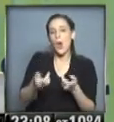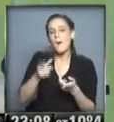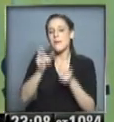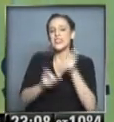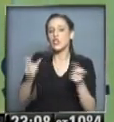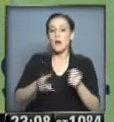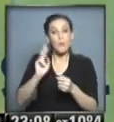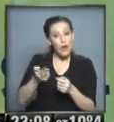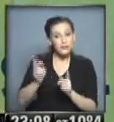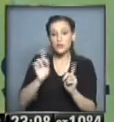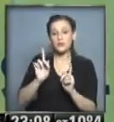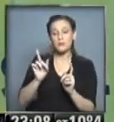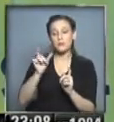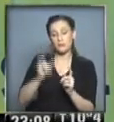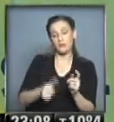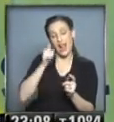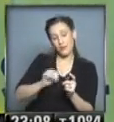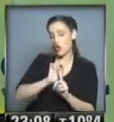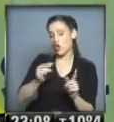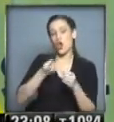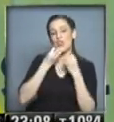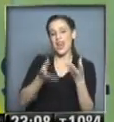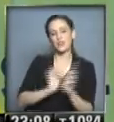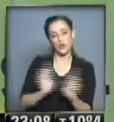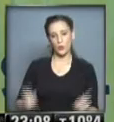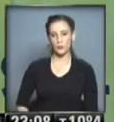presten declaración en ese proceso